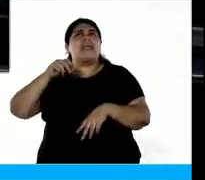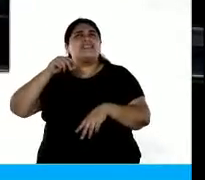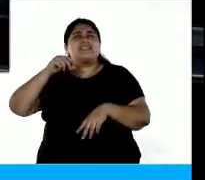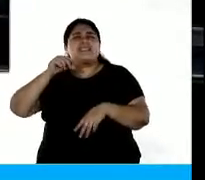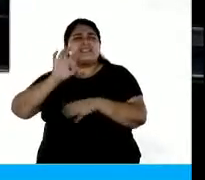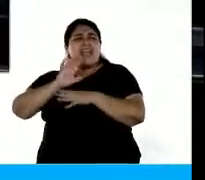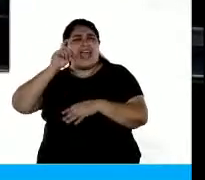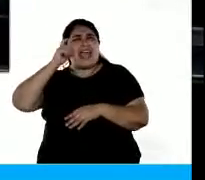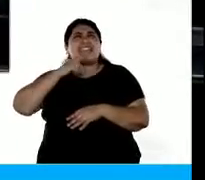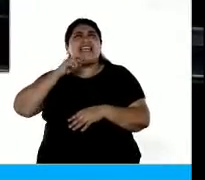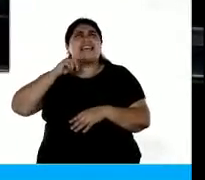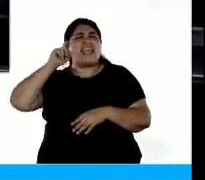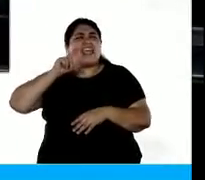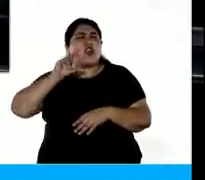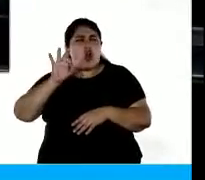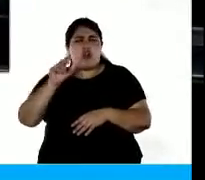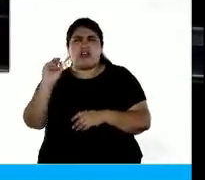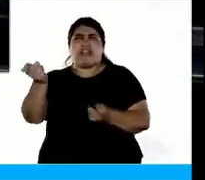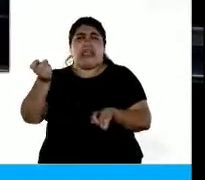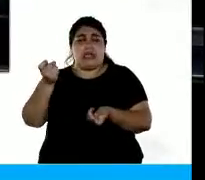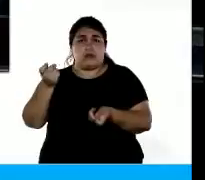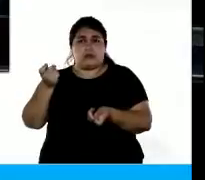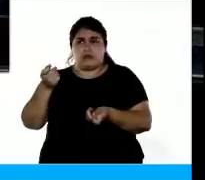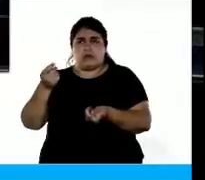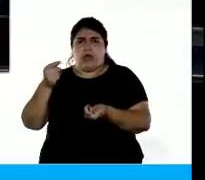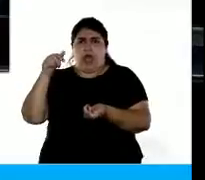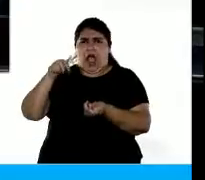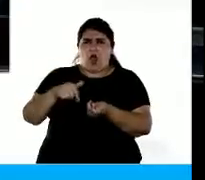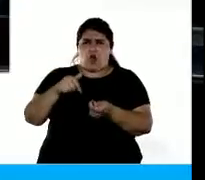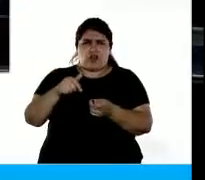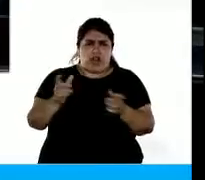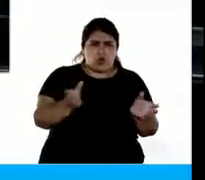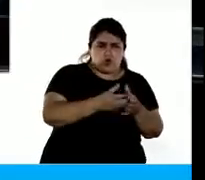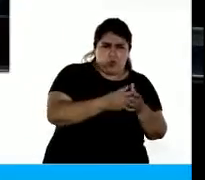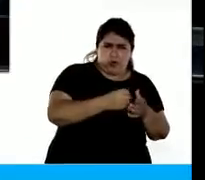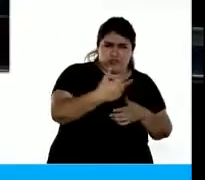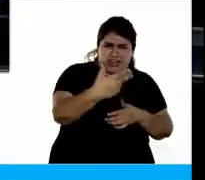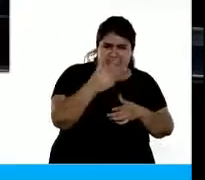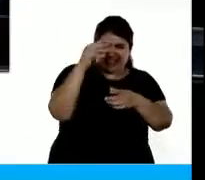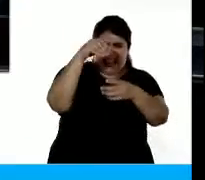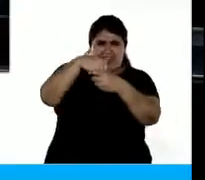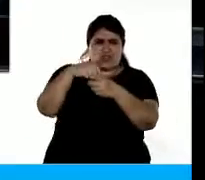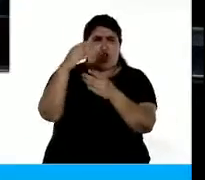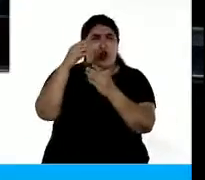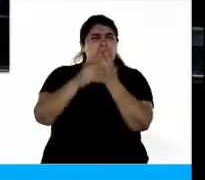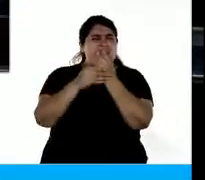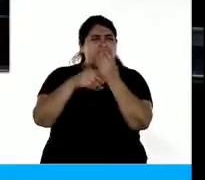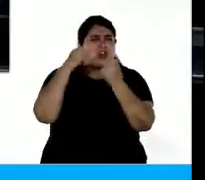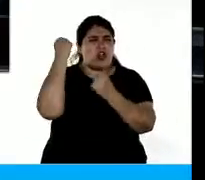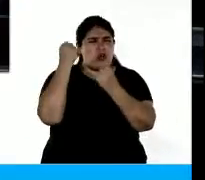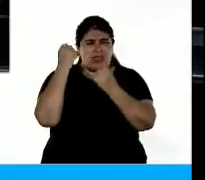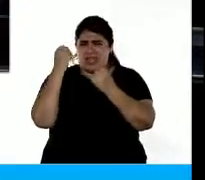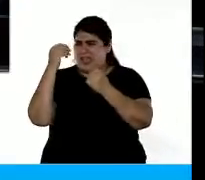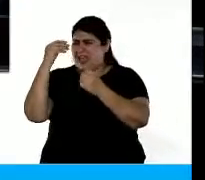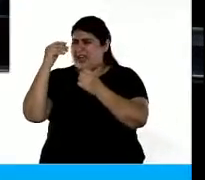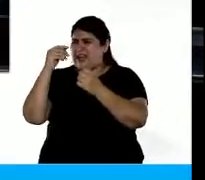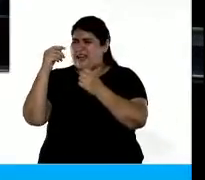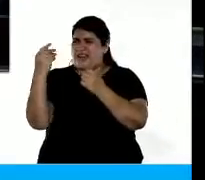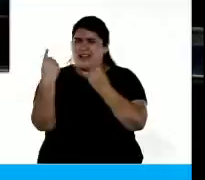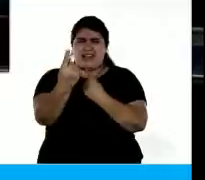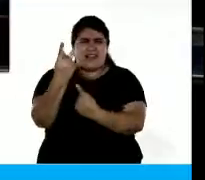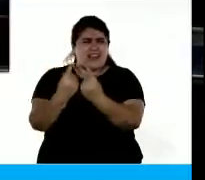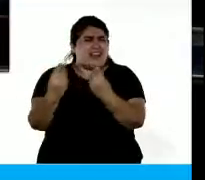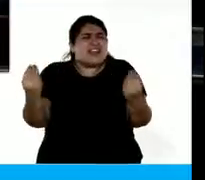porque un loteo de vacuna aparece un ministro de economía- vacunado y en ese loteo no se vacuna en esa ciudad no se vacuna toda confusión